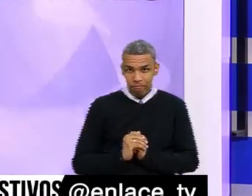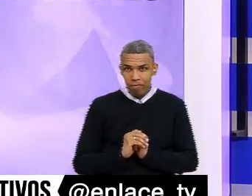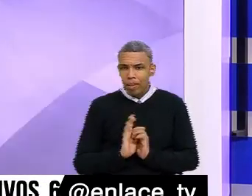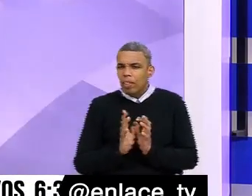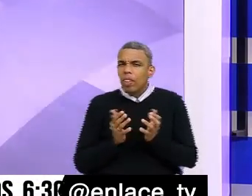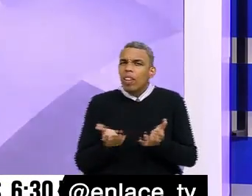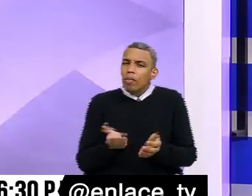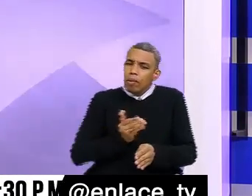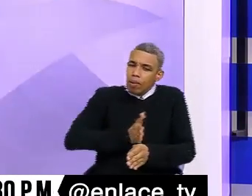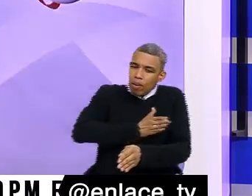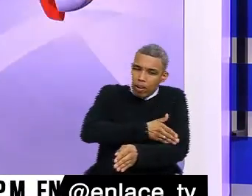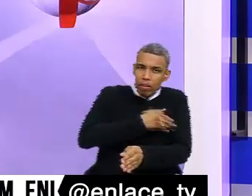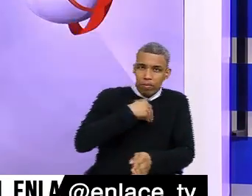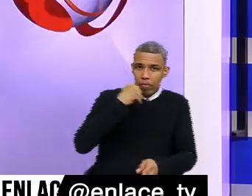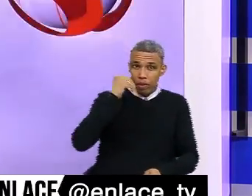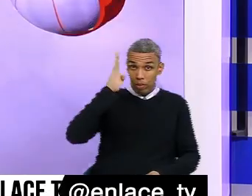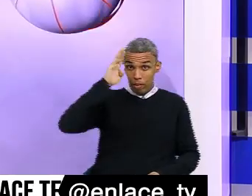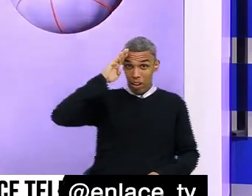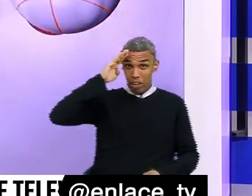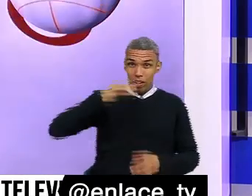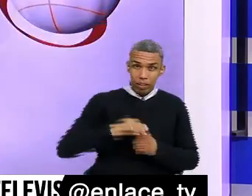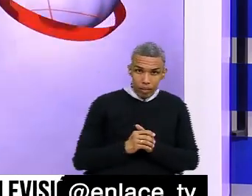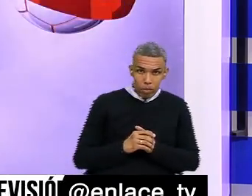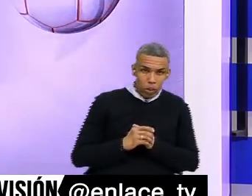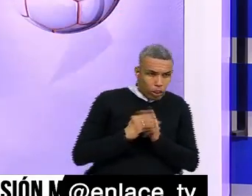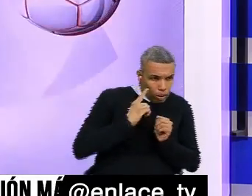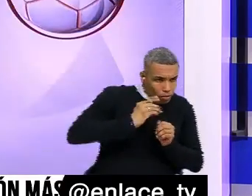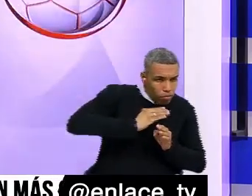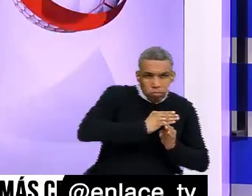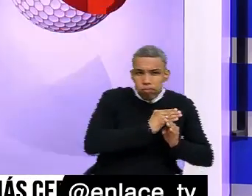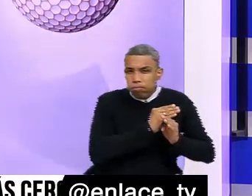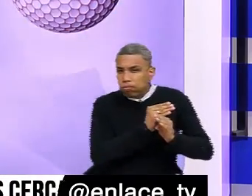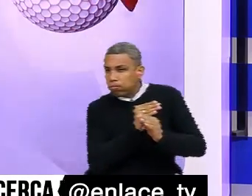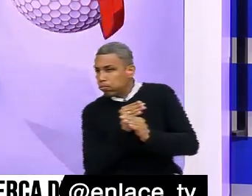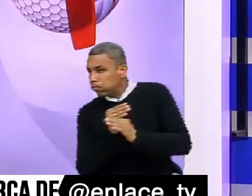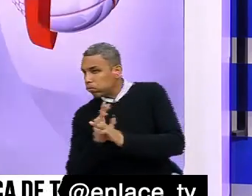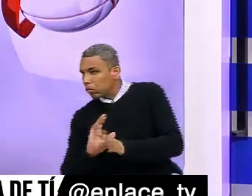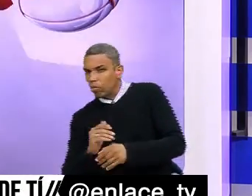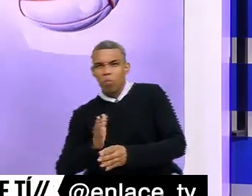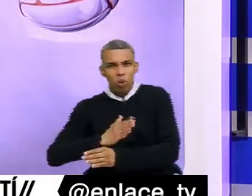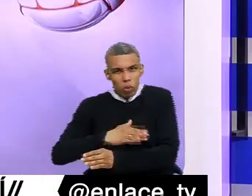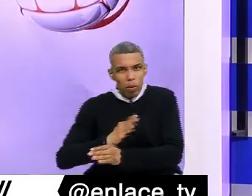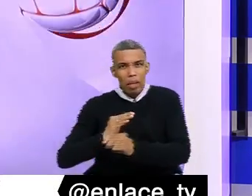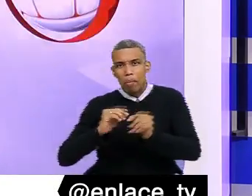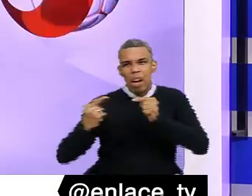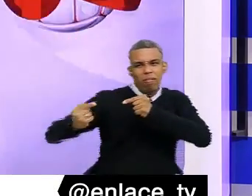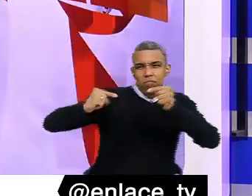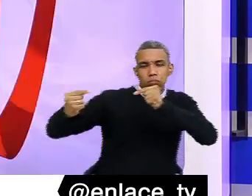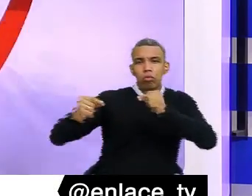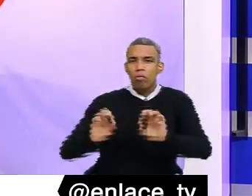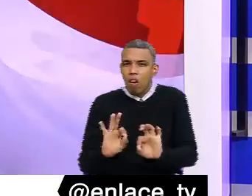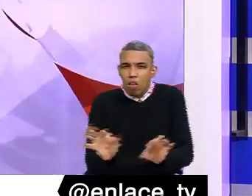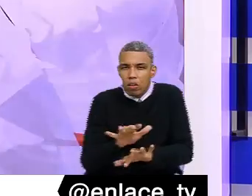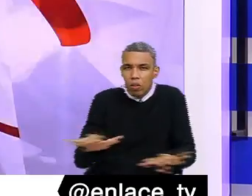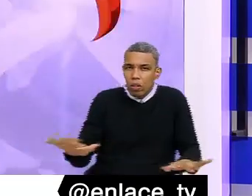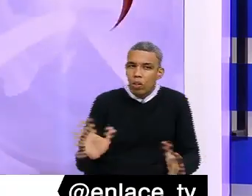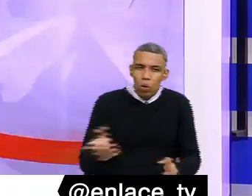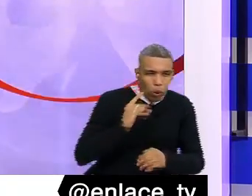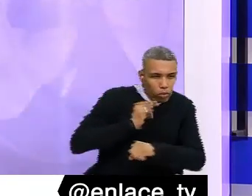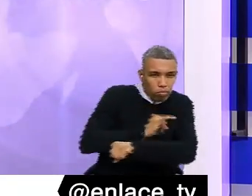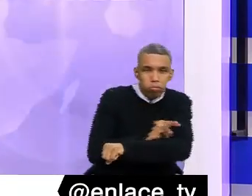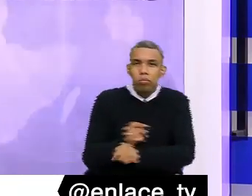Alianza Petrolera Atlético Nacional, primer partido del segundo semestre de la Liga Águila 2. Aquí en Barranca Bermeja será la apertura